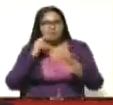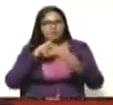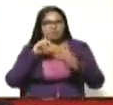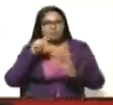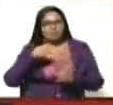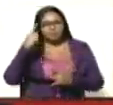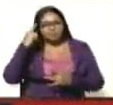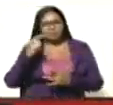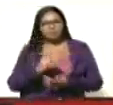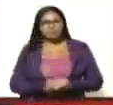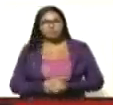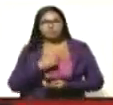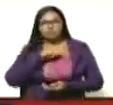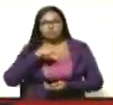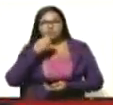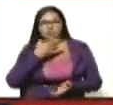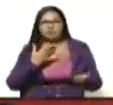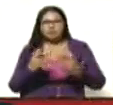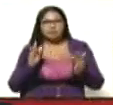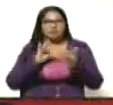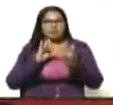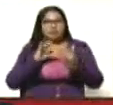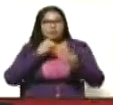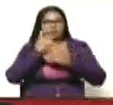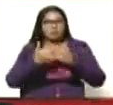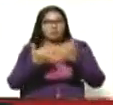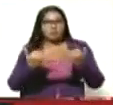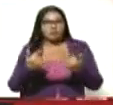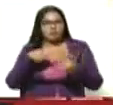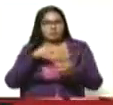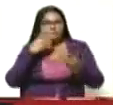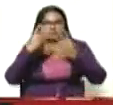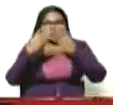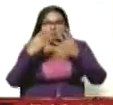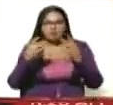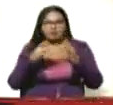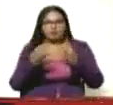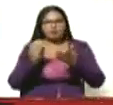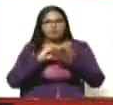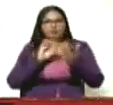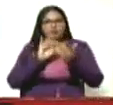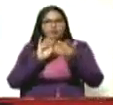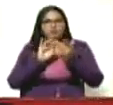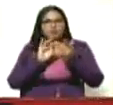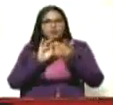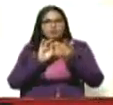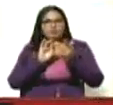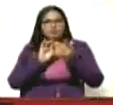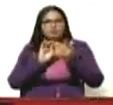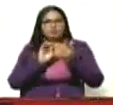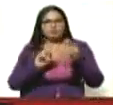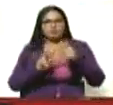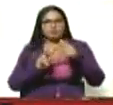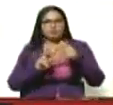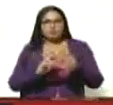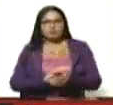hoy. Nosotros los invitamos a unirse a la programación de este festival y con ello regresamos el pase a los estudios.